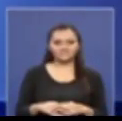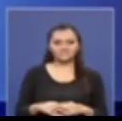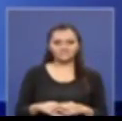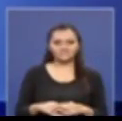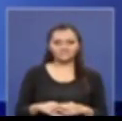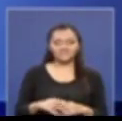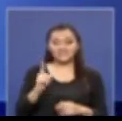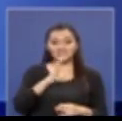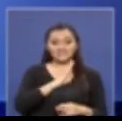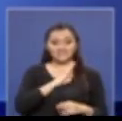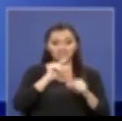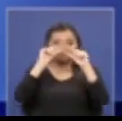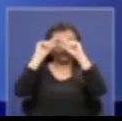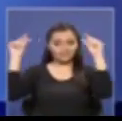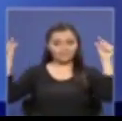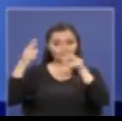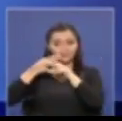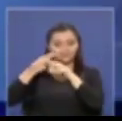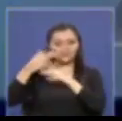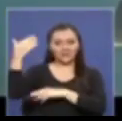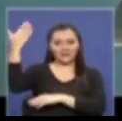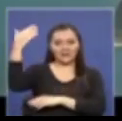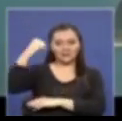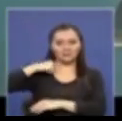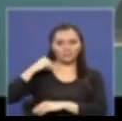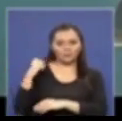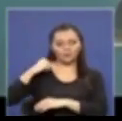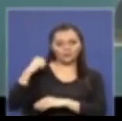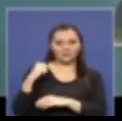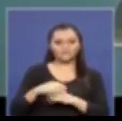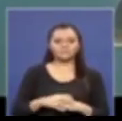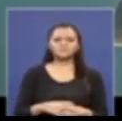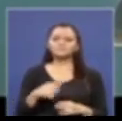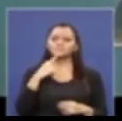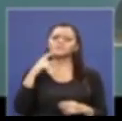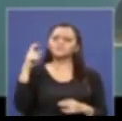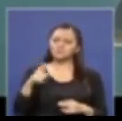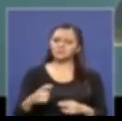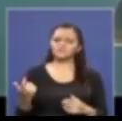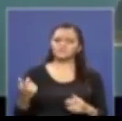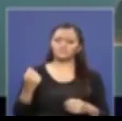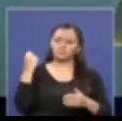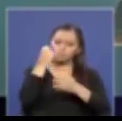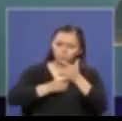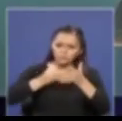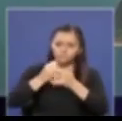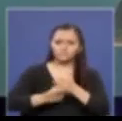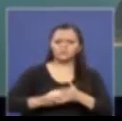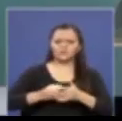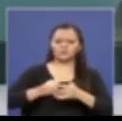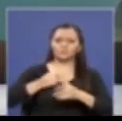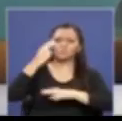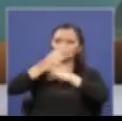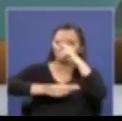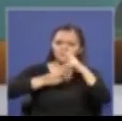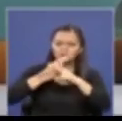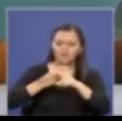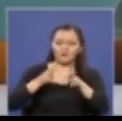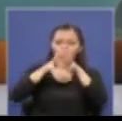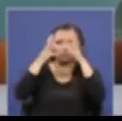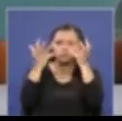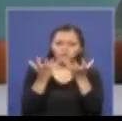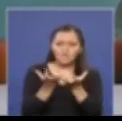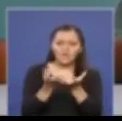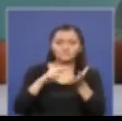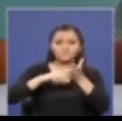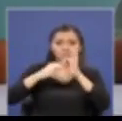Gustavo Petro, alcalde de Bogotá. Que tiene que ser una lucha universal, global. Es una lucha